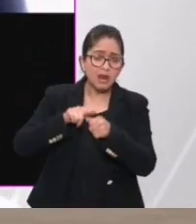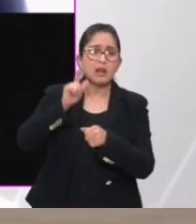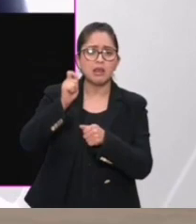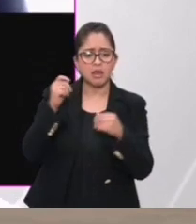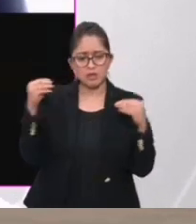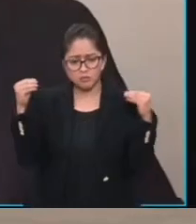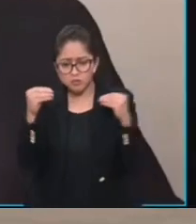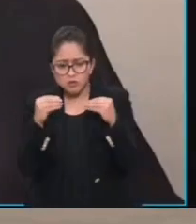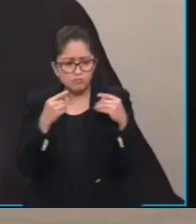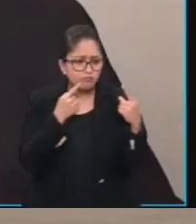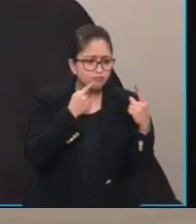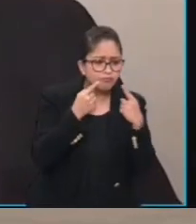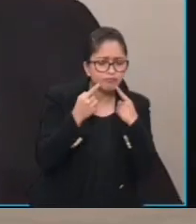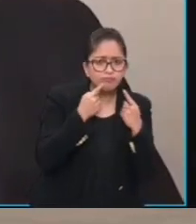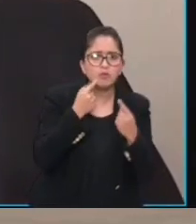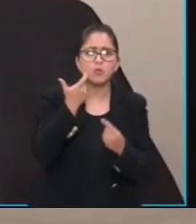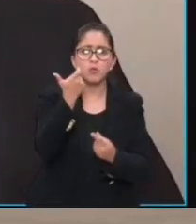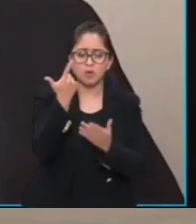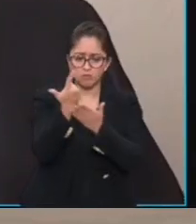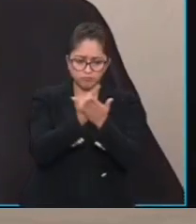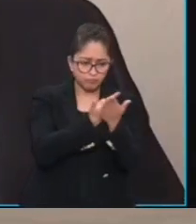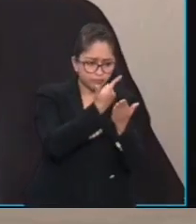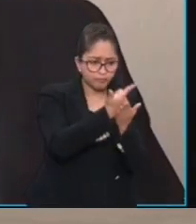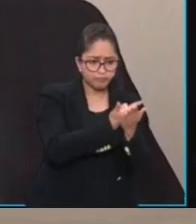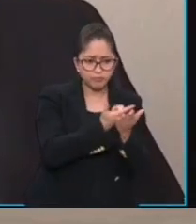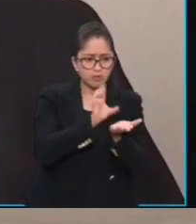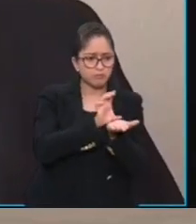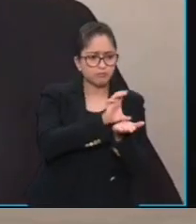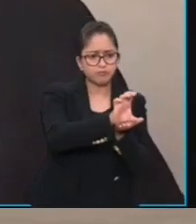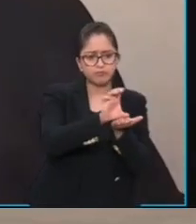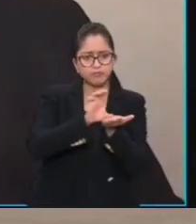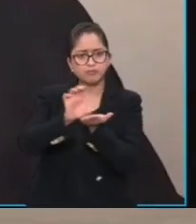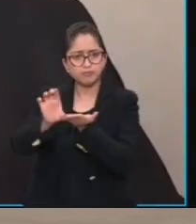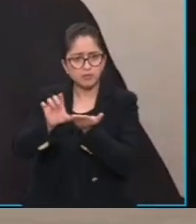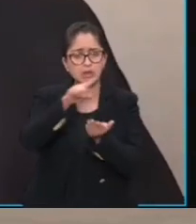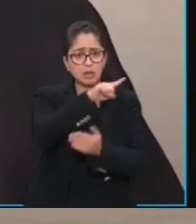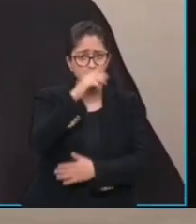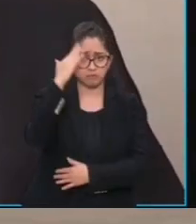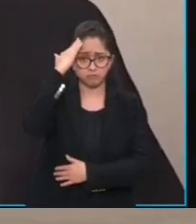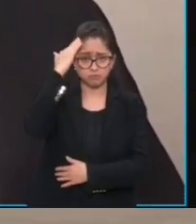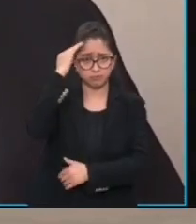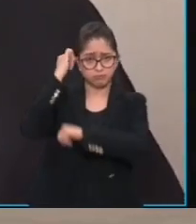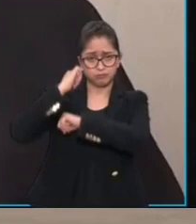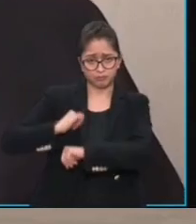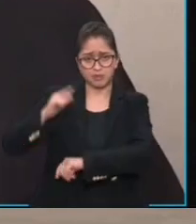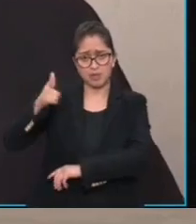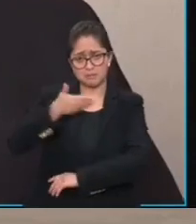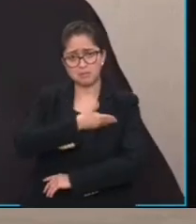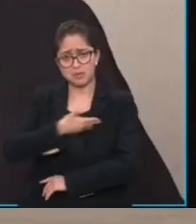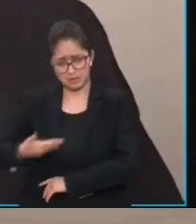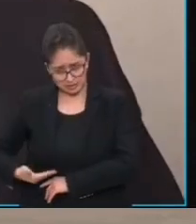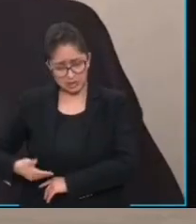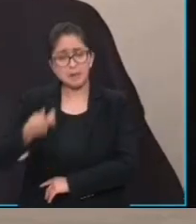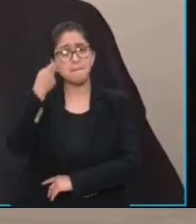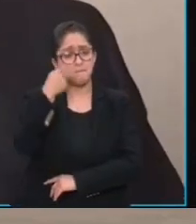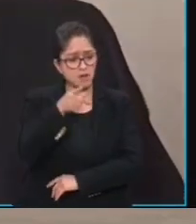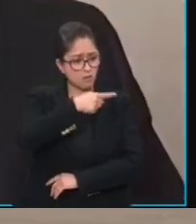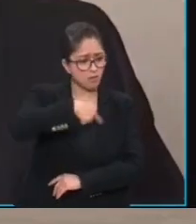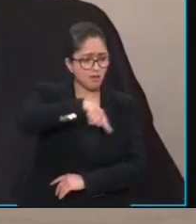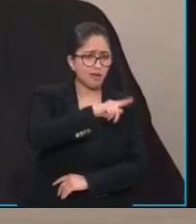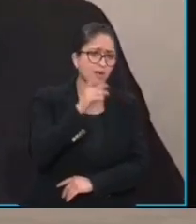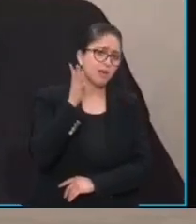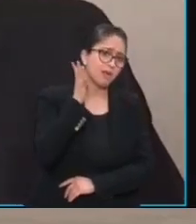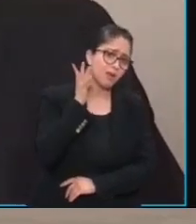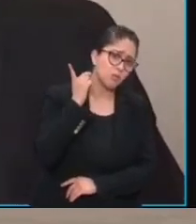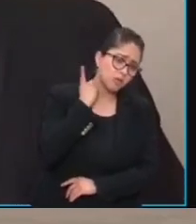el presupuesto con base en las propuestas que haga el Ejecutivo, pero el Legislativo tiene todo el derecho de modificar